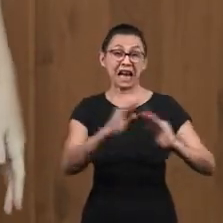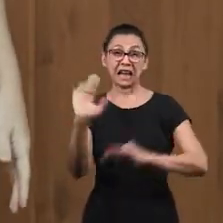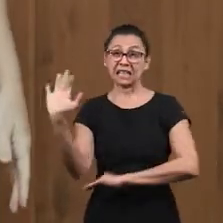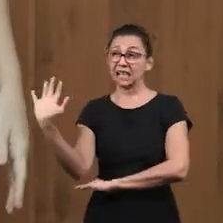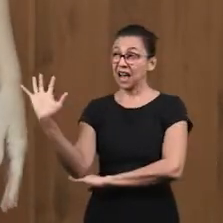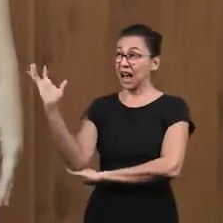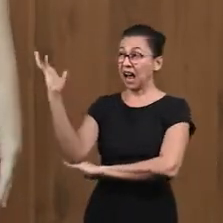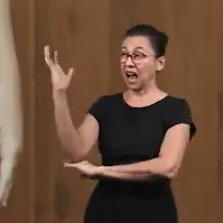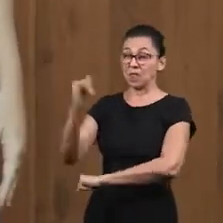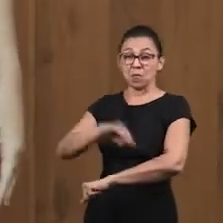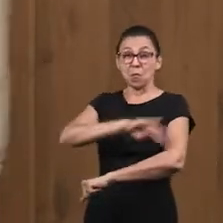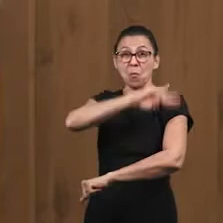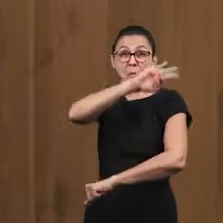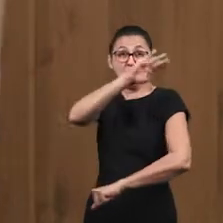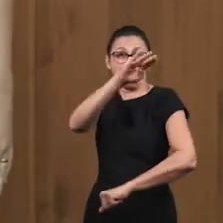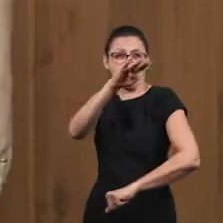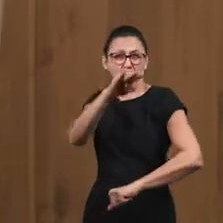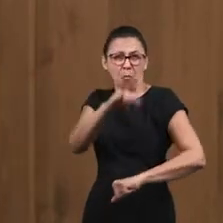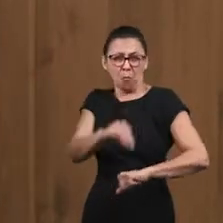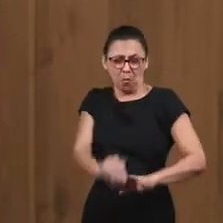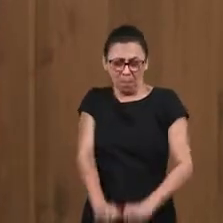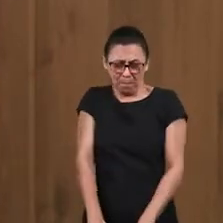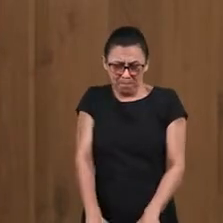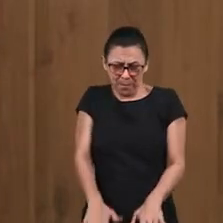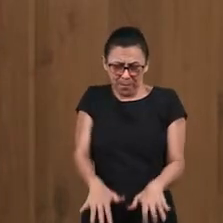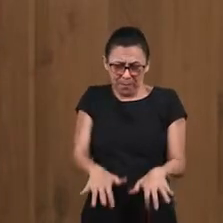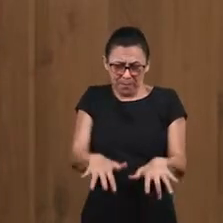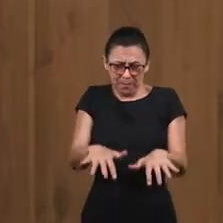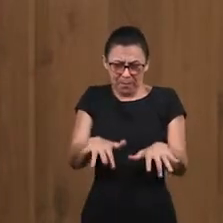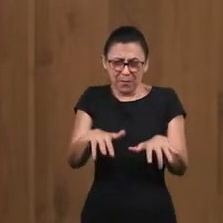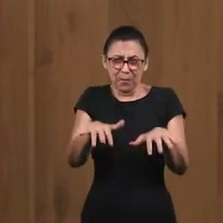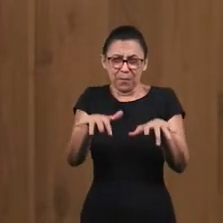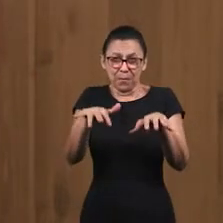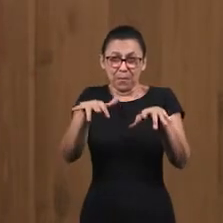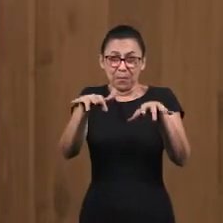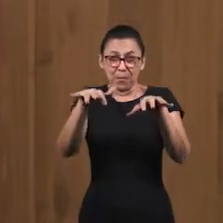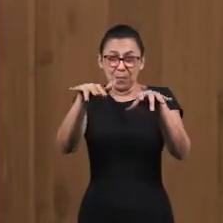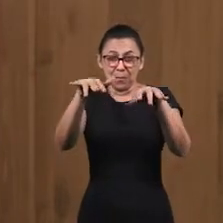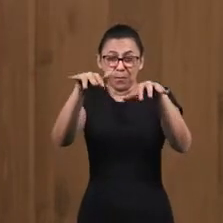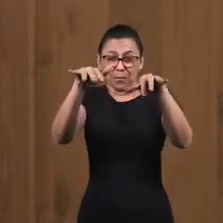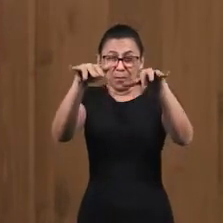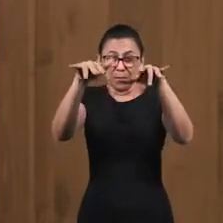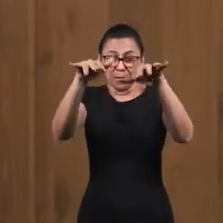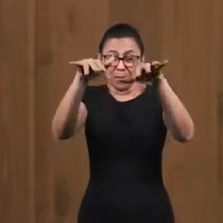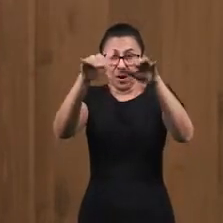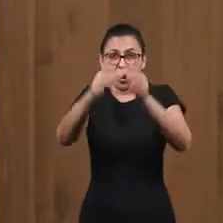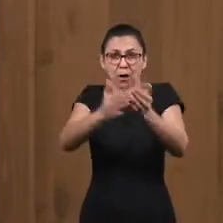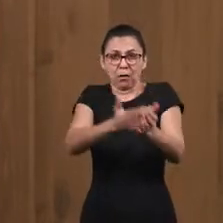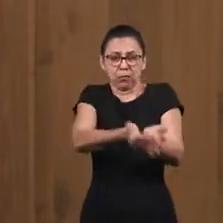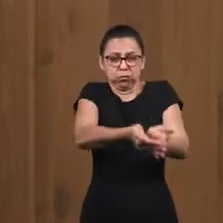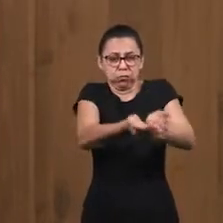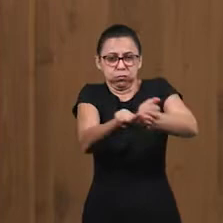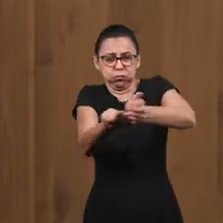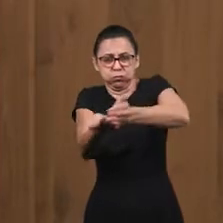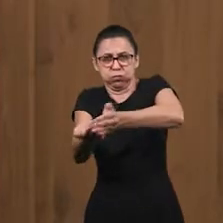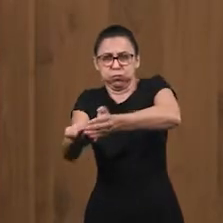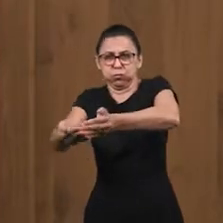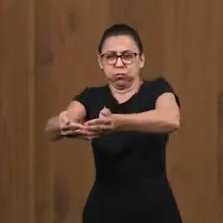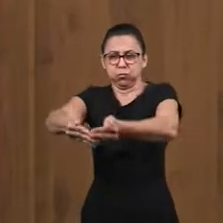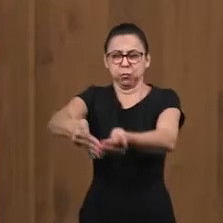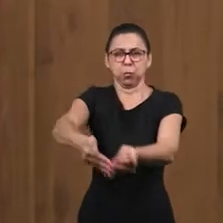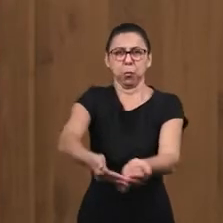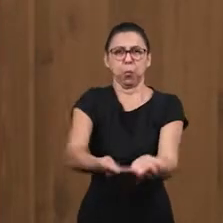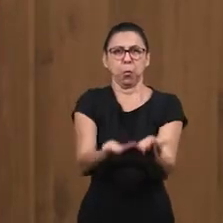hasta el monte más alto. No hubo salvación para nadie que estaba fuera del arca. Pero